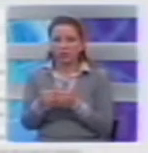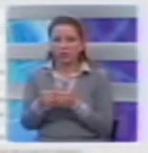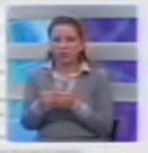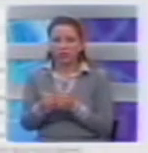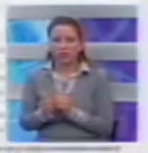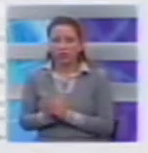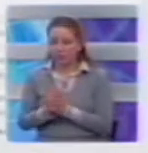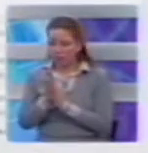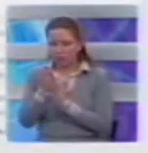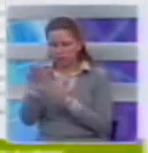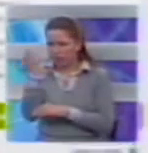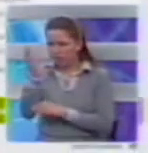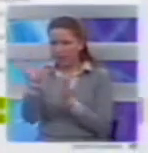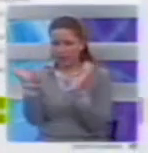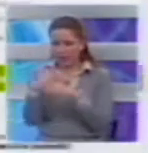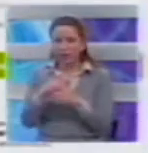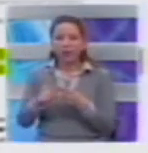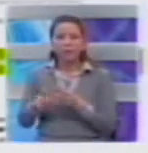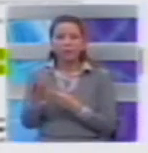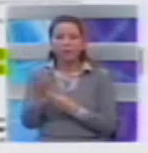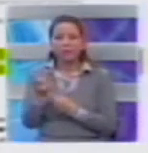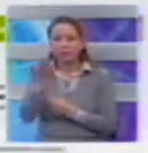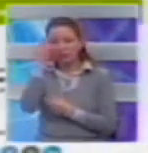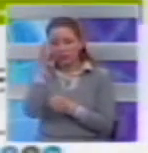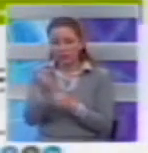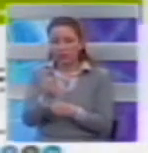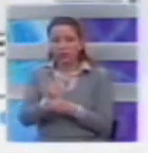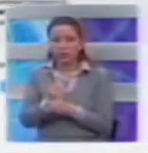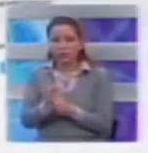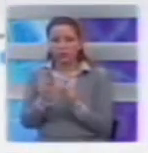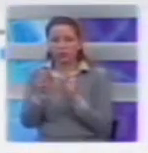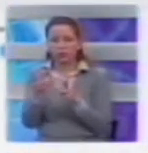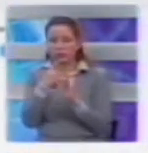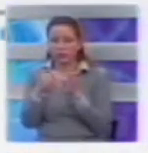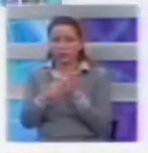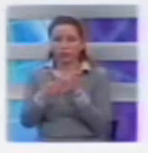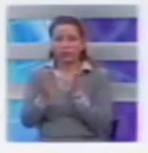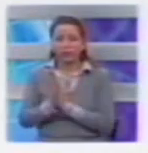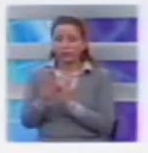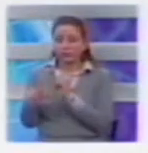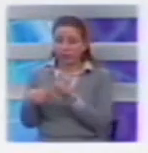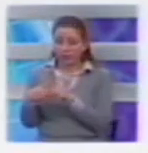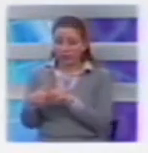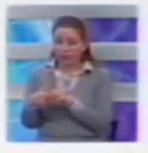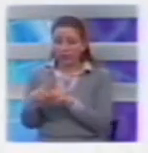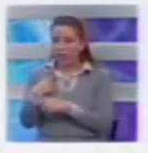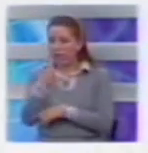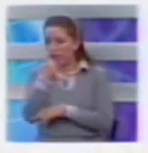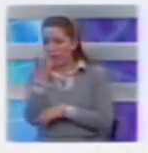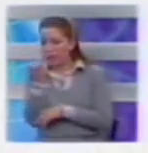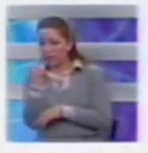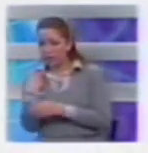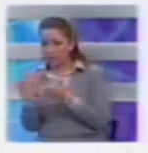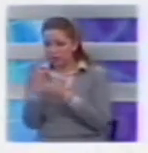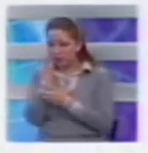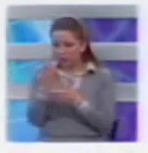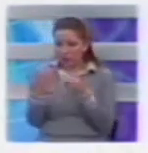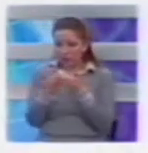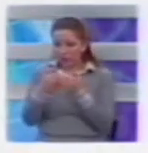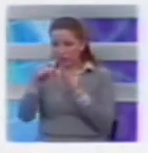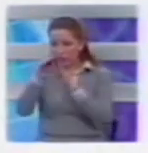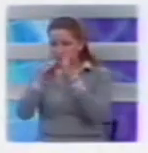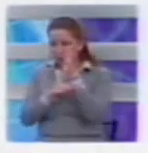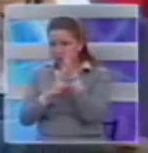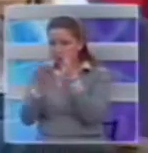absolutamente ningún costo. El costo es por la generación de la oportunidad. O sea, básicamente en el momento en que hay un interesado que ve un equipo que tú tienes